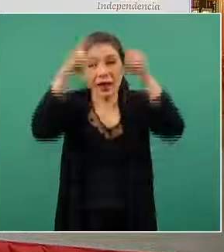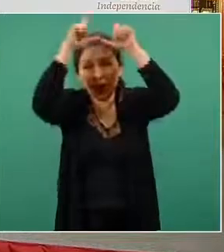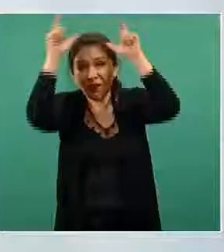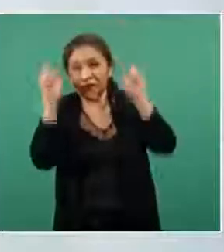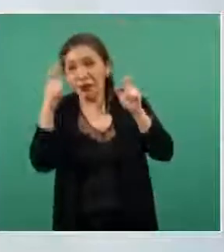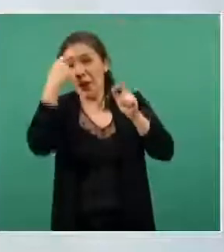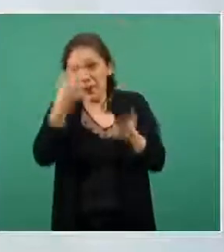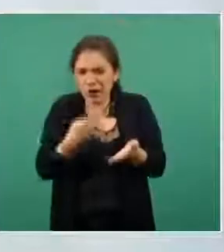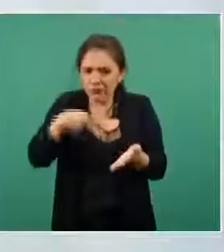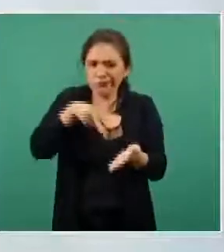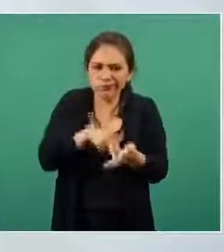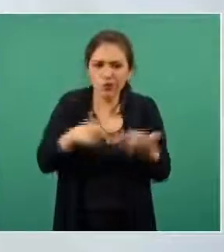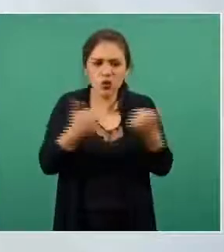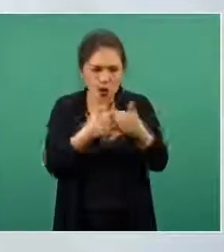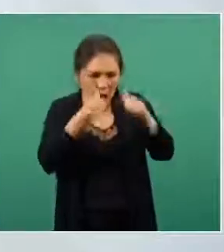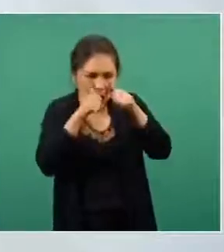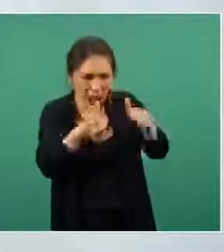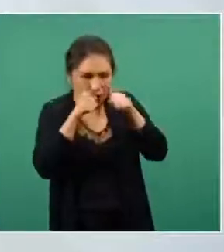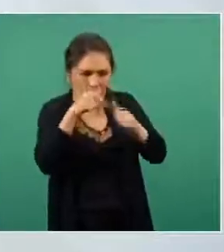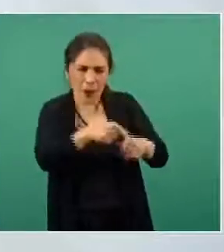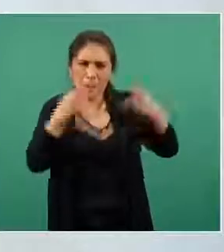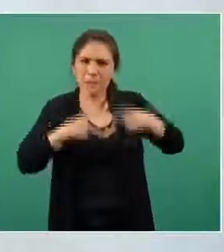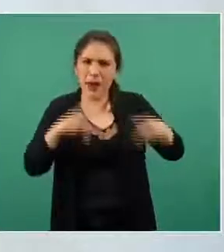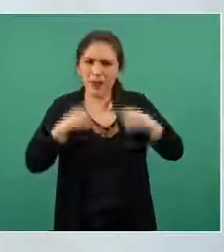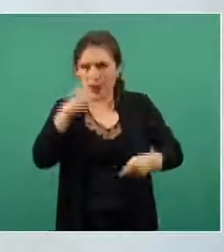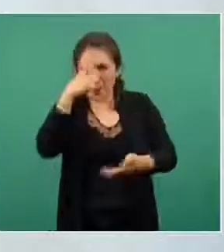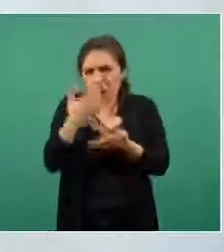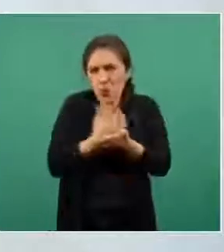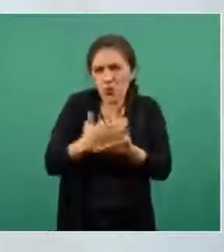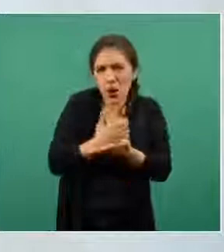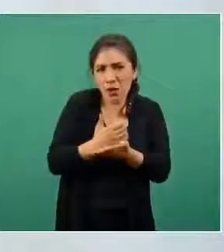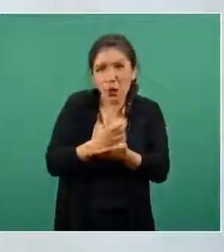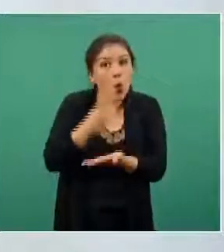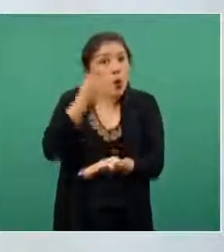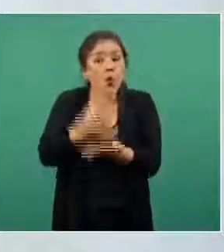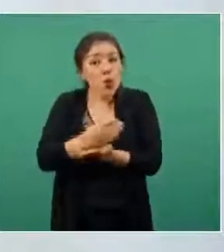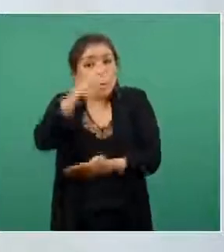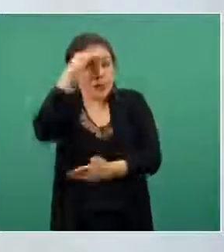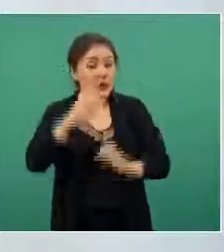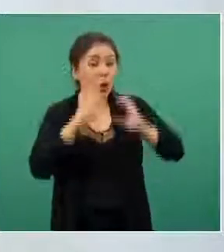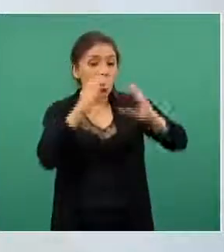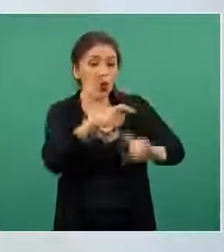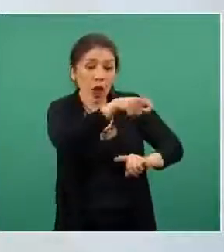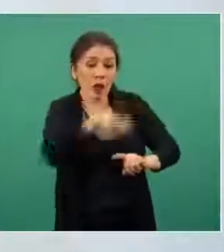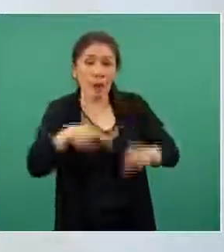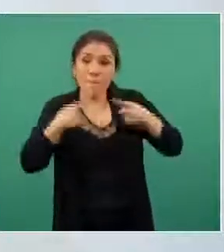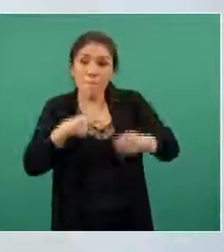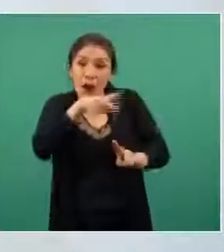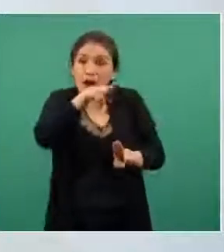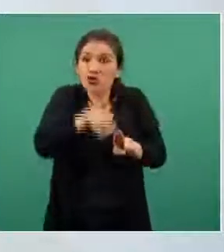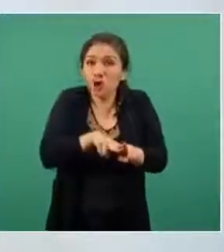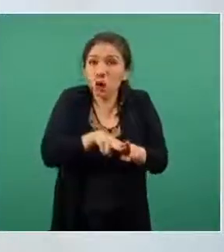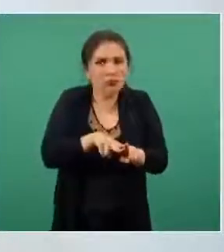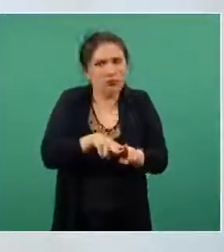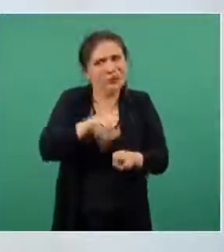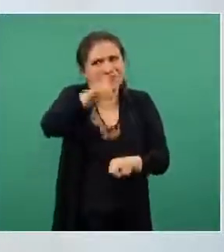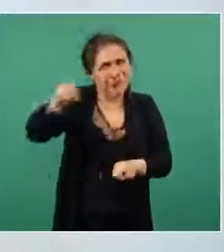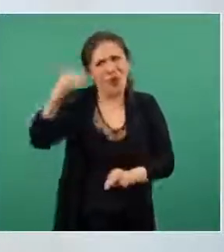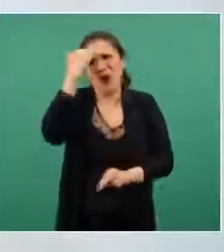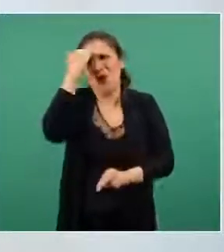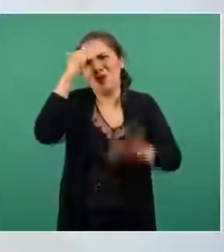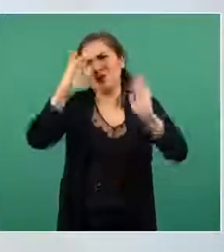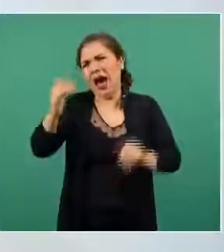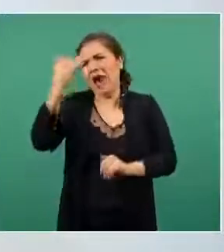pie de la cama con el paciente en la atención no únicamente implica el cuidado del paciente. Ellas son muy conscientes y